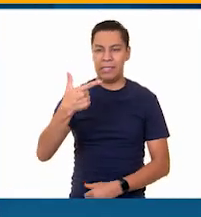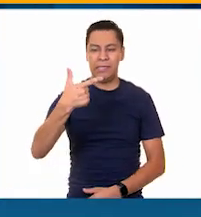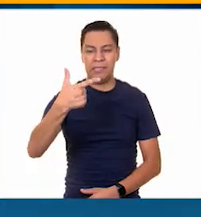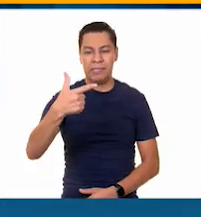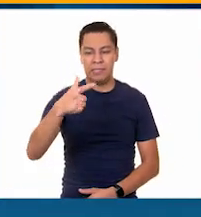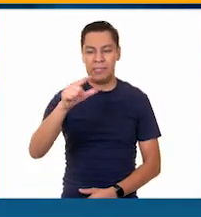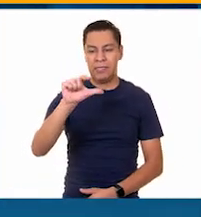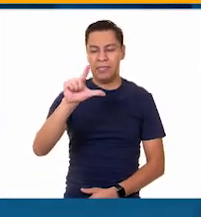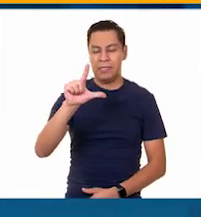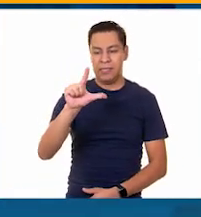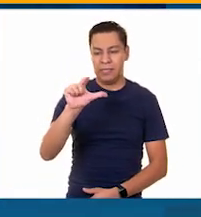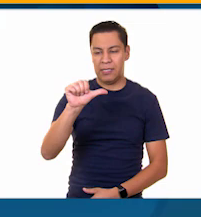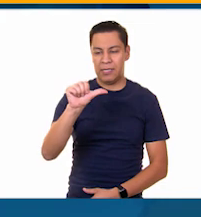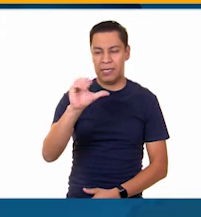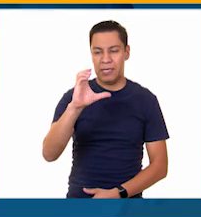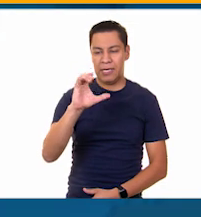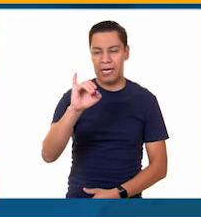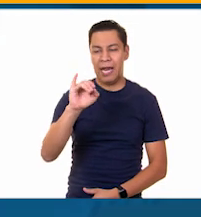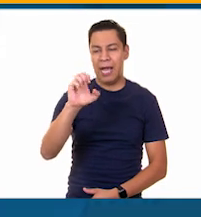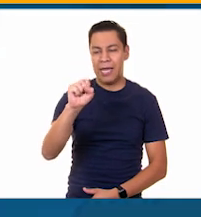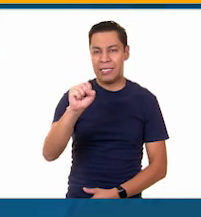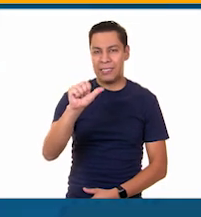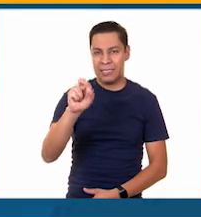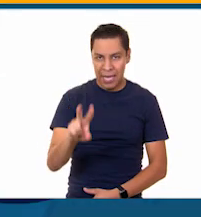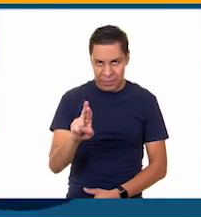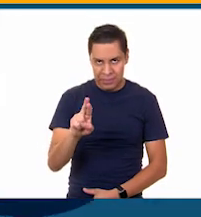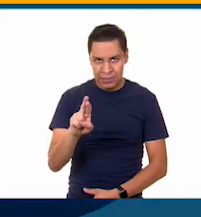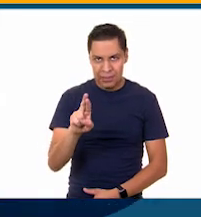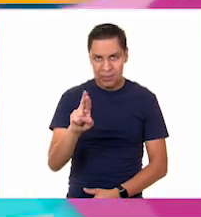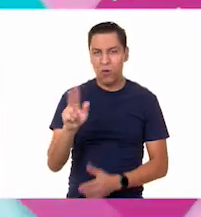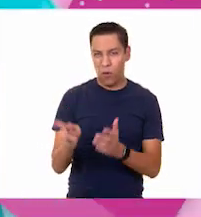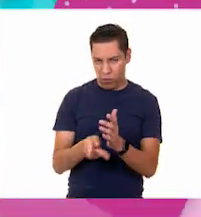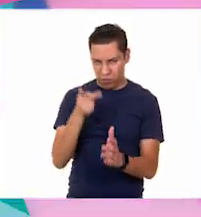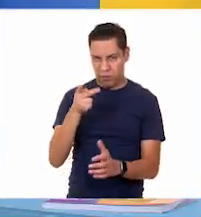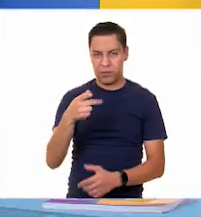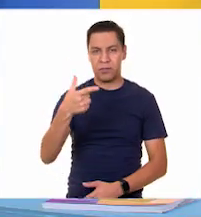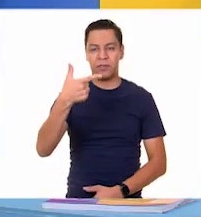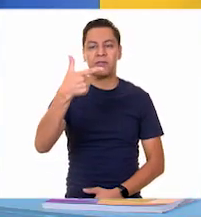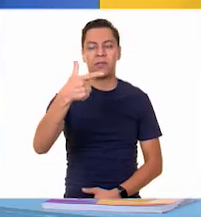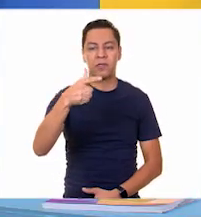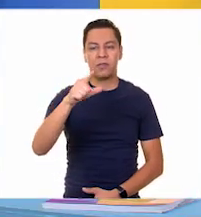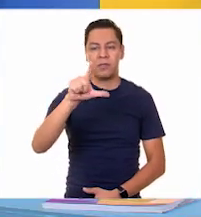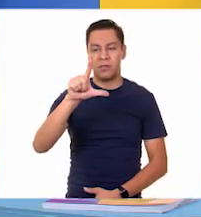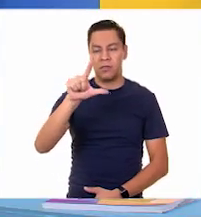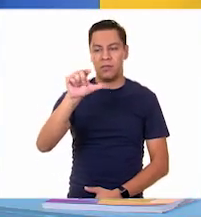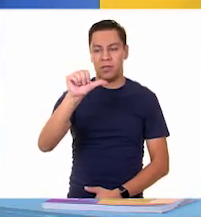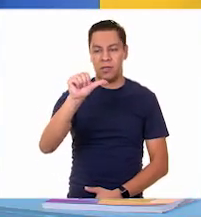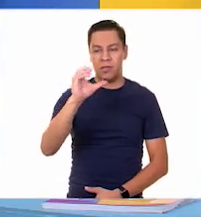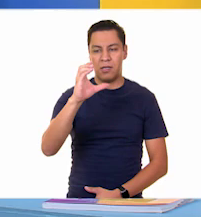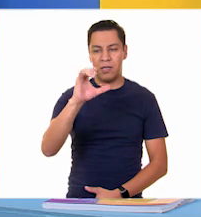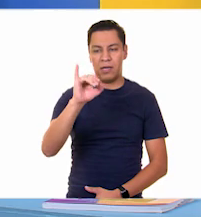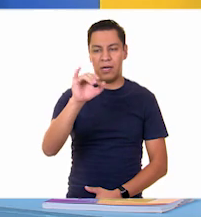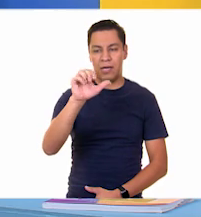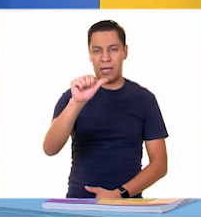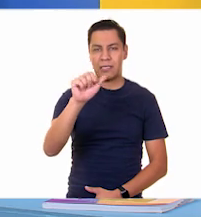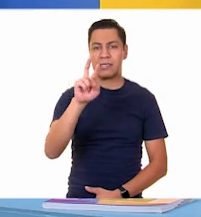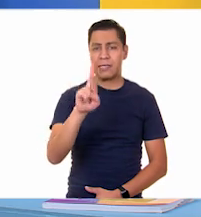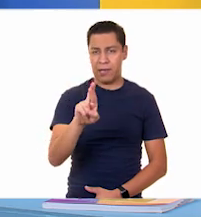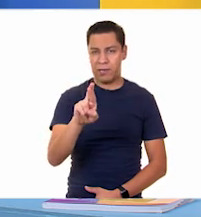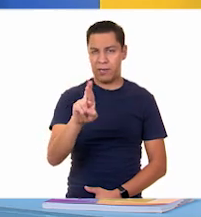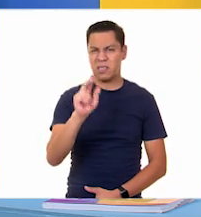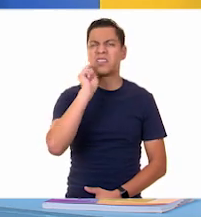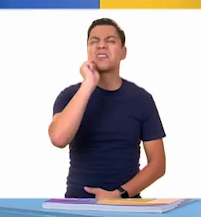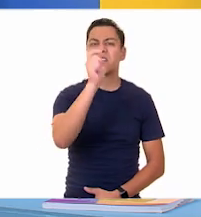papel desempeñan en el mantenimiento del equilibrio de los ecosistemas? Demos un momento para que lo piensen allá en casa. ¿Listos